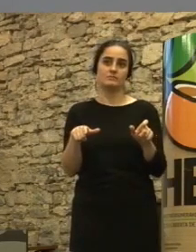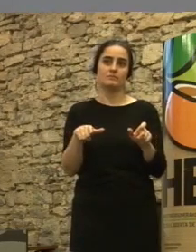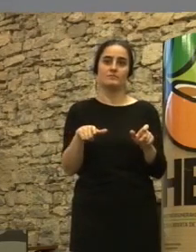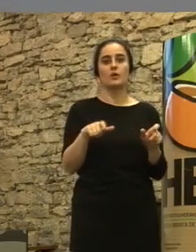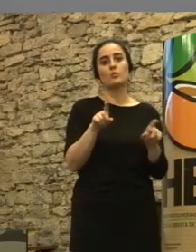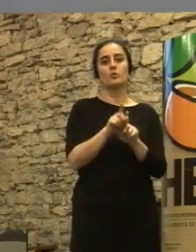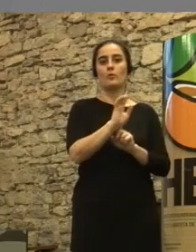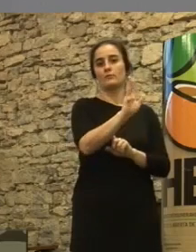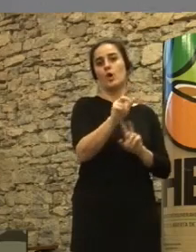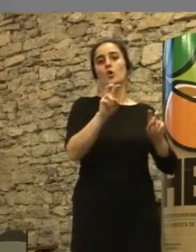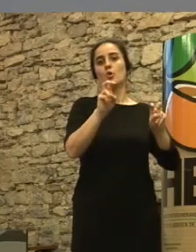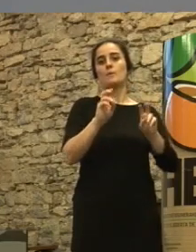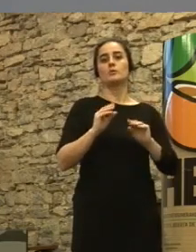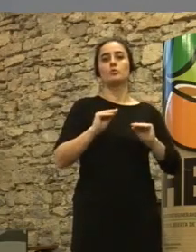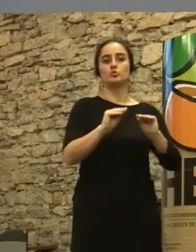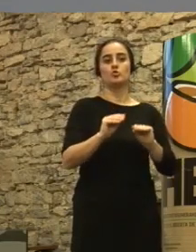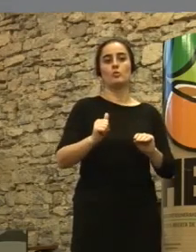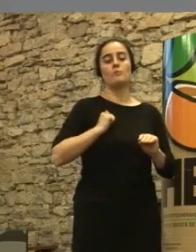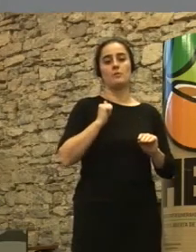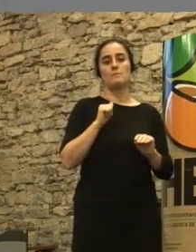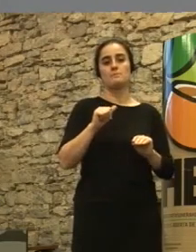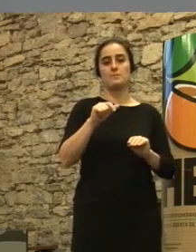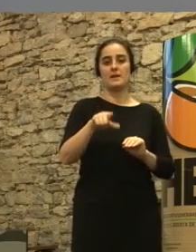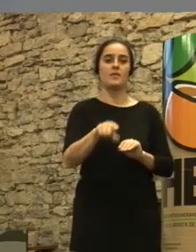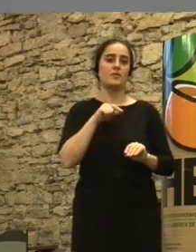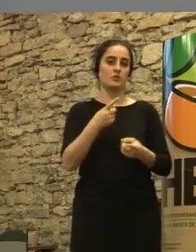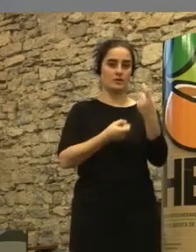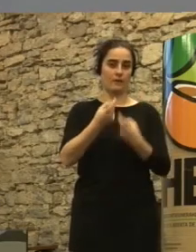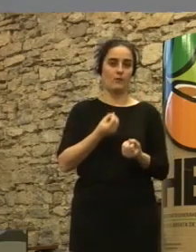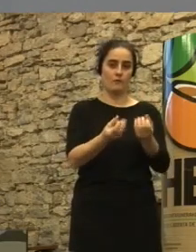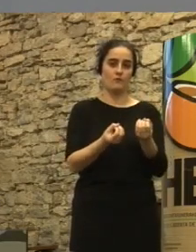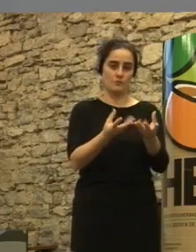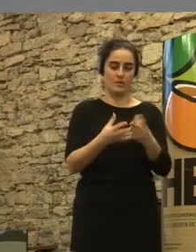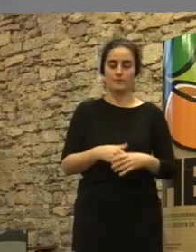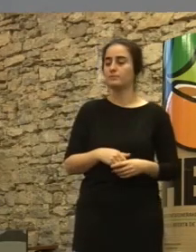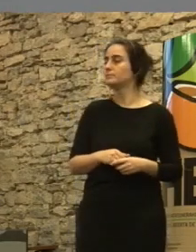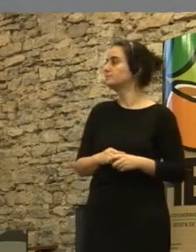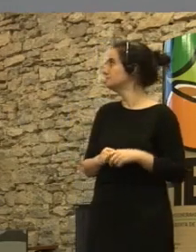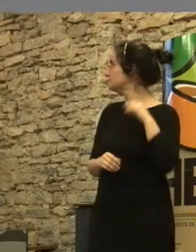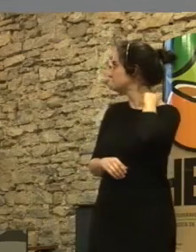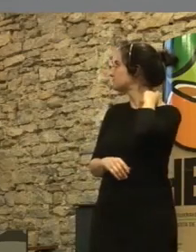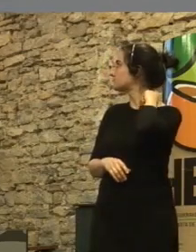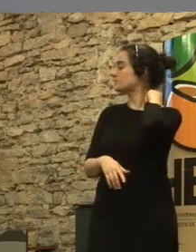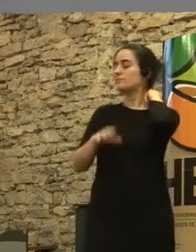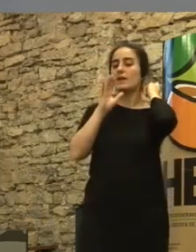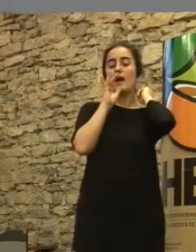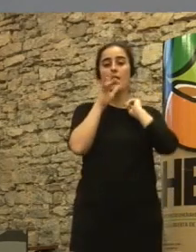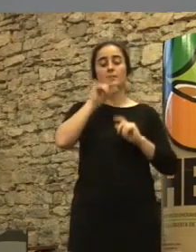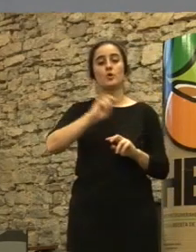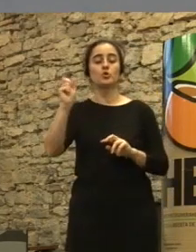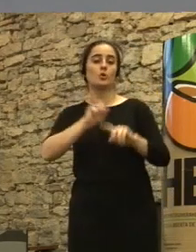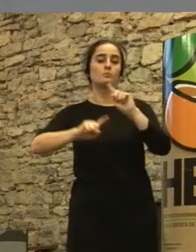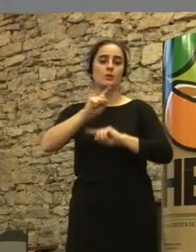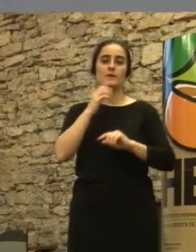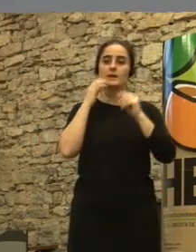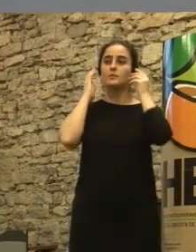posibilidad de tomar decisiones informadas. Es una cosa realmente grave. Aparte del meme este, otro problema que tenemos ahora mismo con la desinformación es este. Aquí